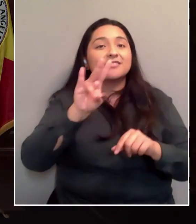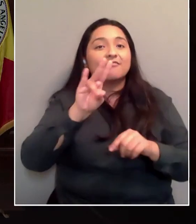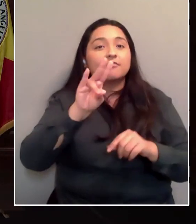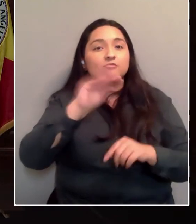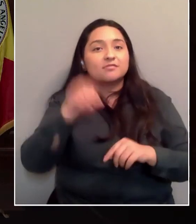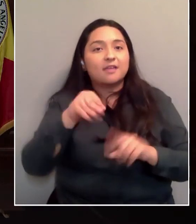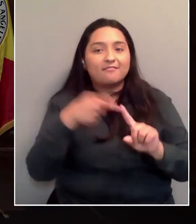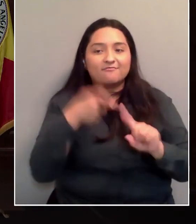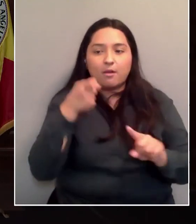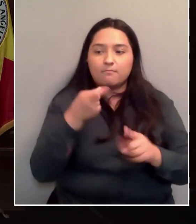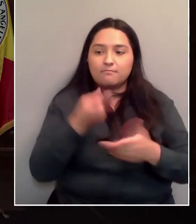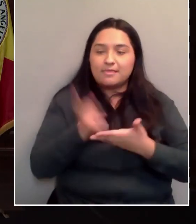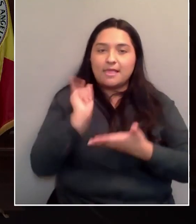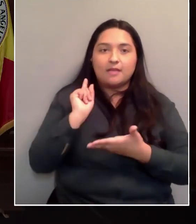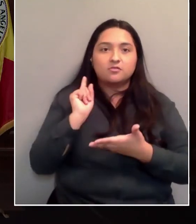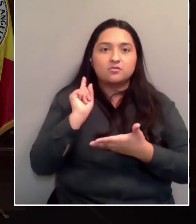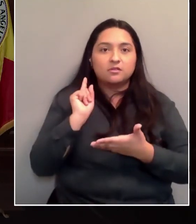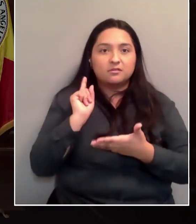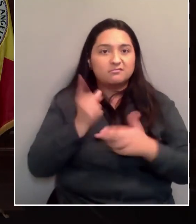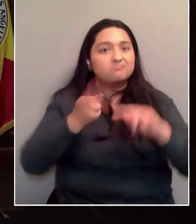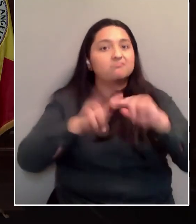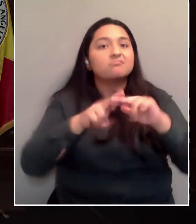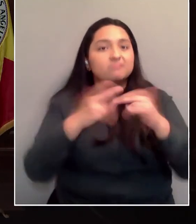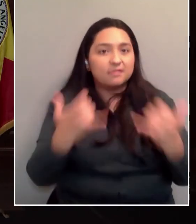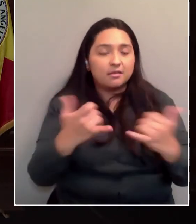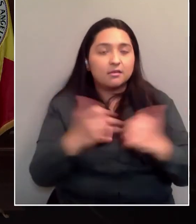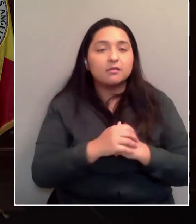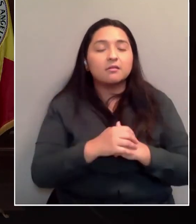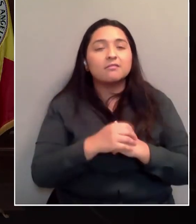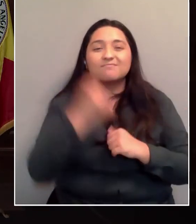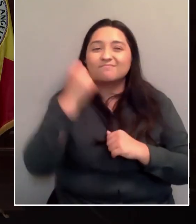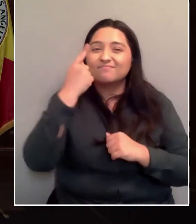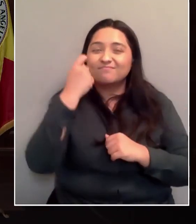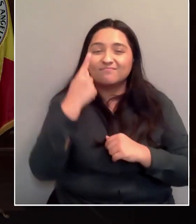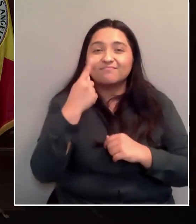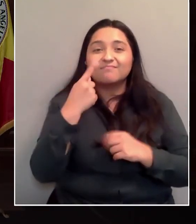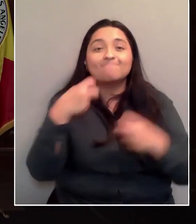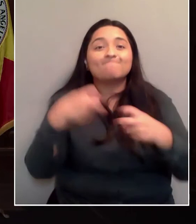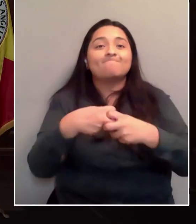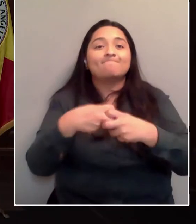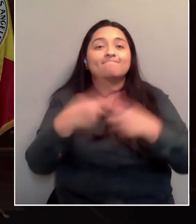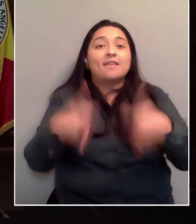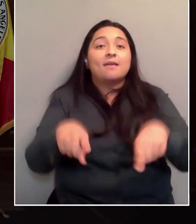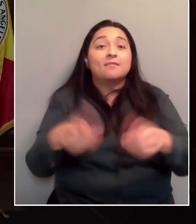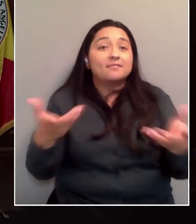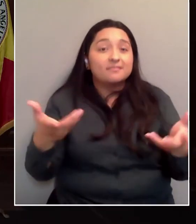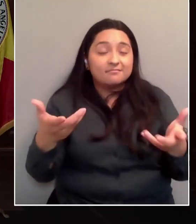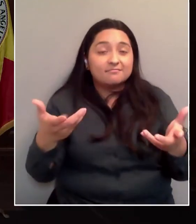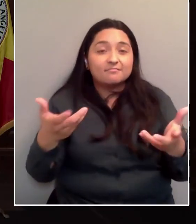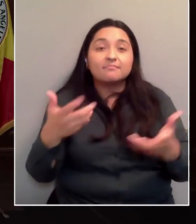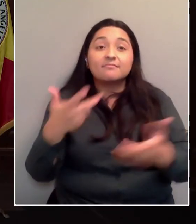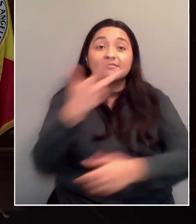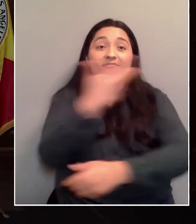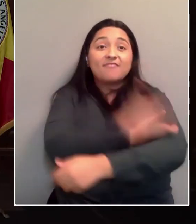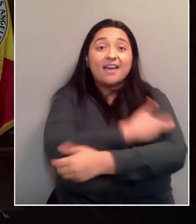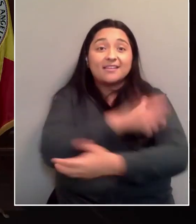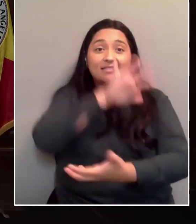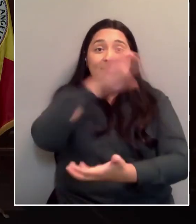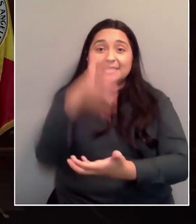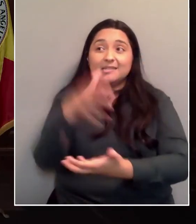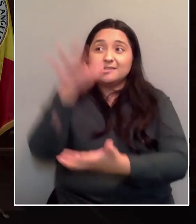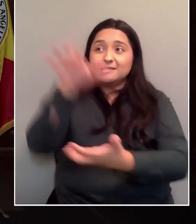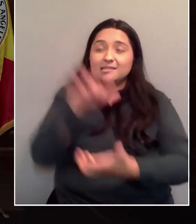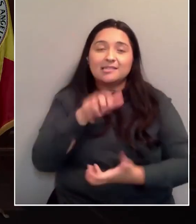Sin embargo, el problema es que no recibimos suficientes vacunas a tiempo.